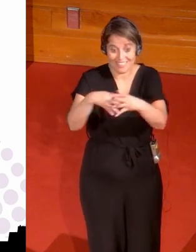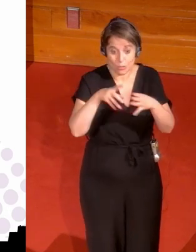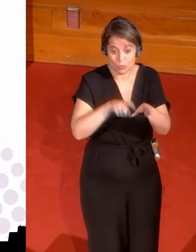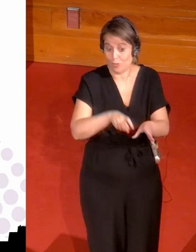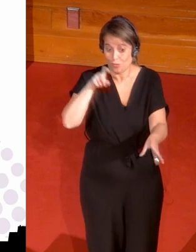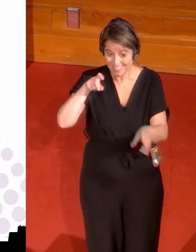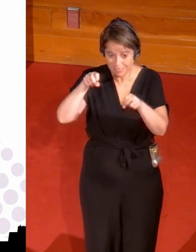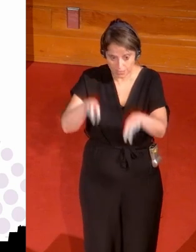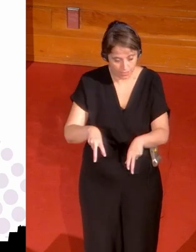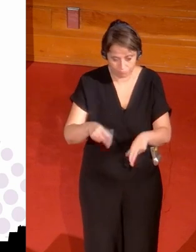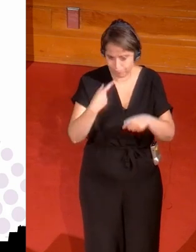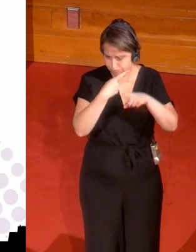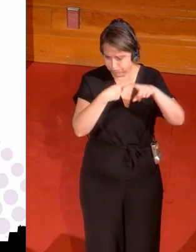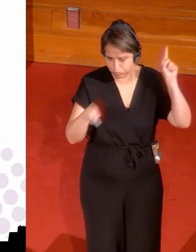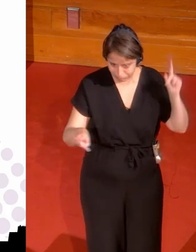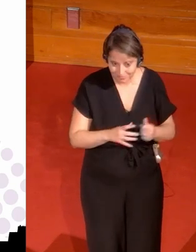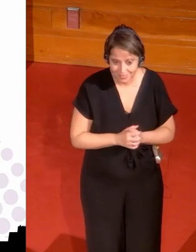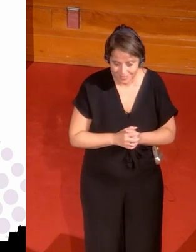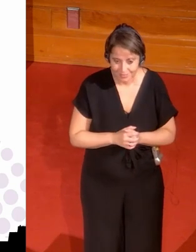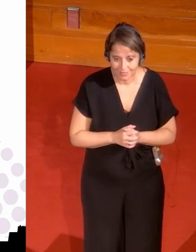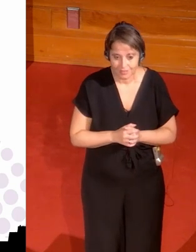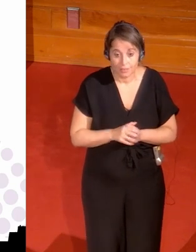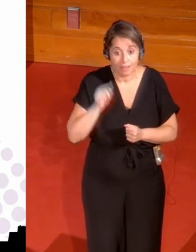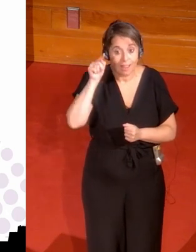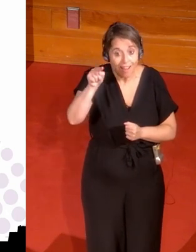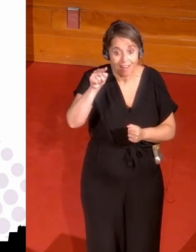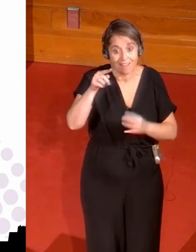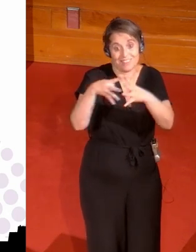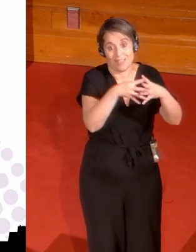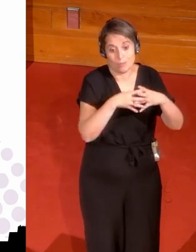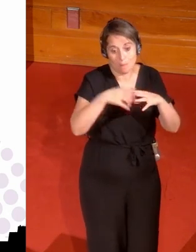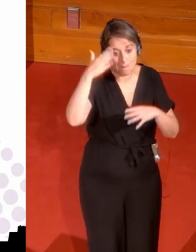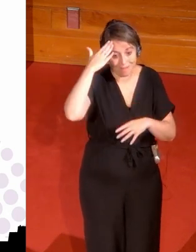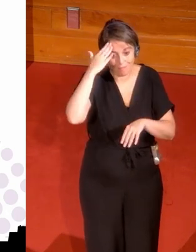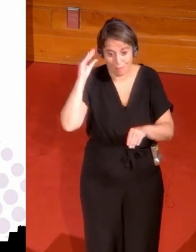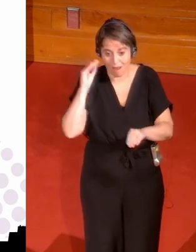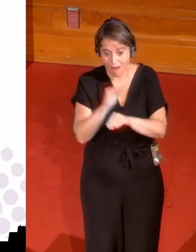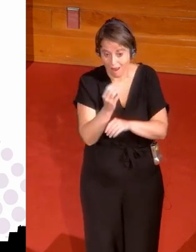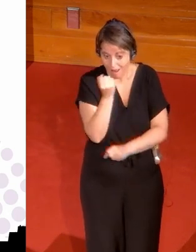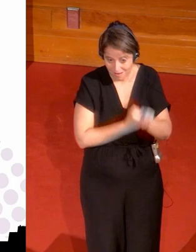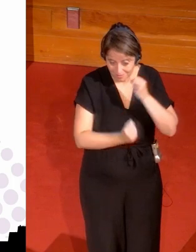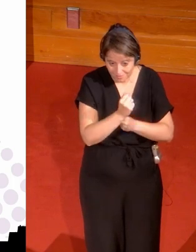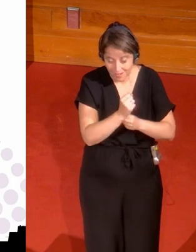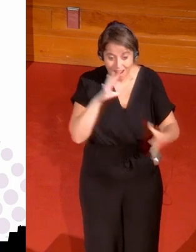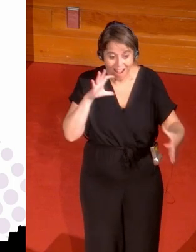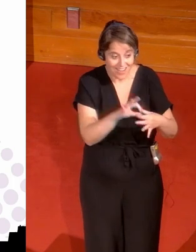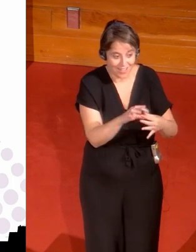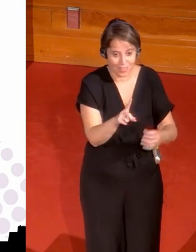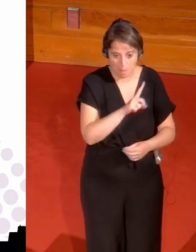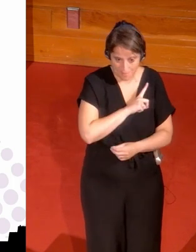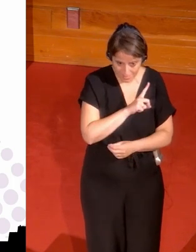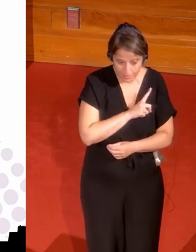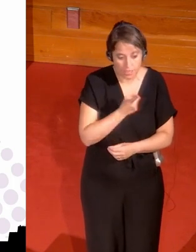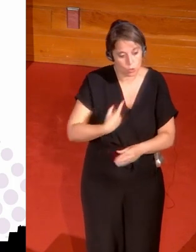completamente distinta es efectivamente es el principal financiador de esa Alianza militar de